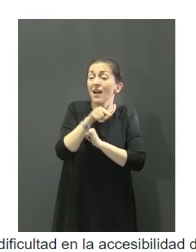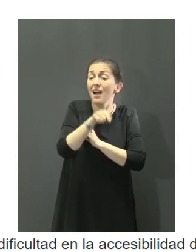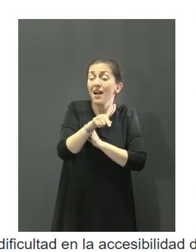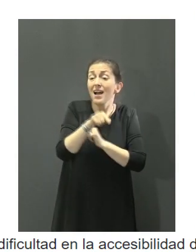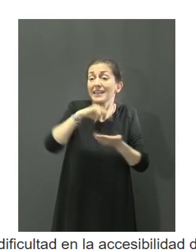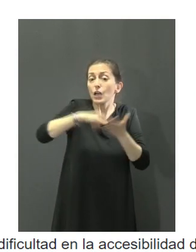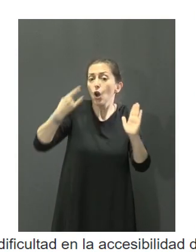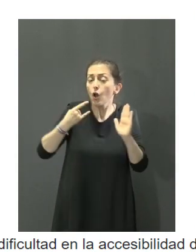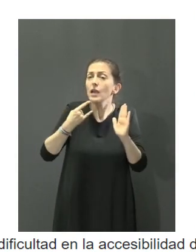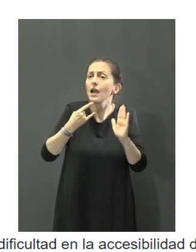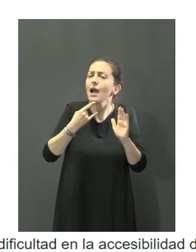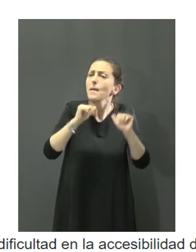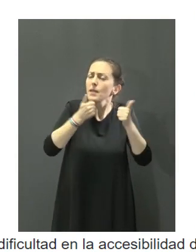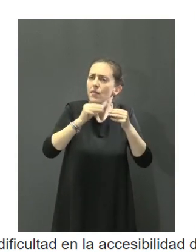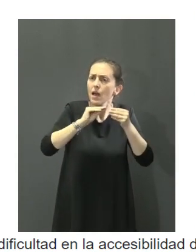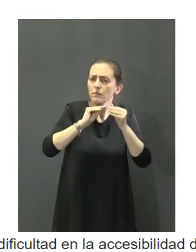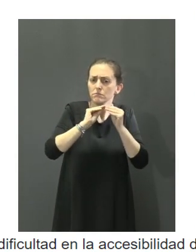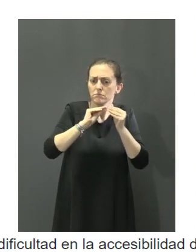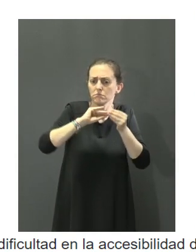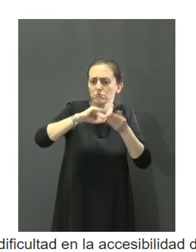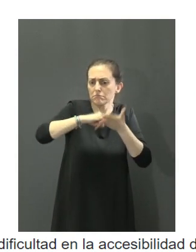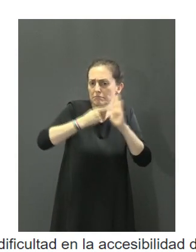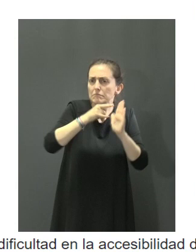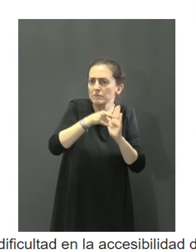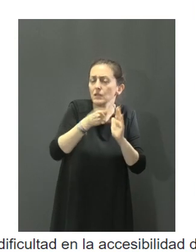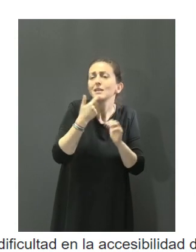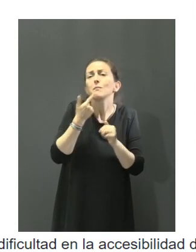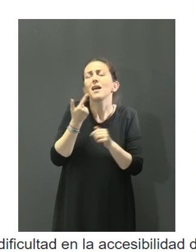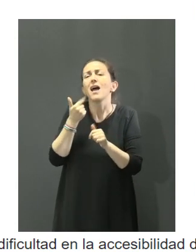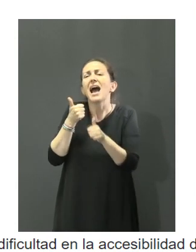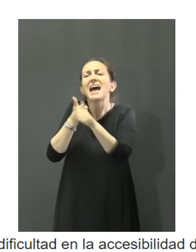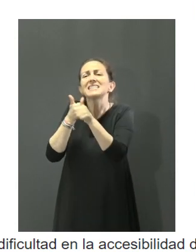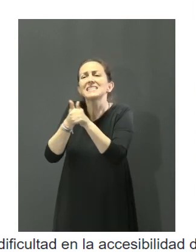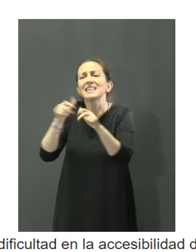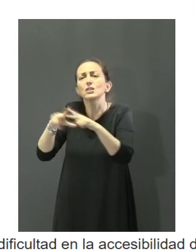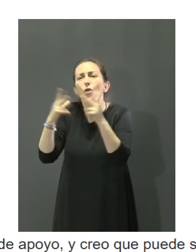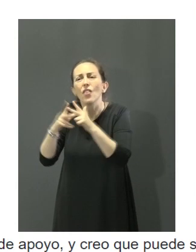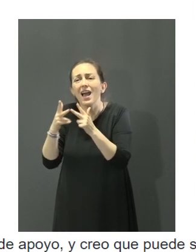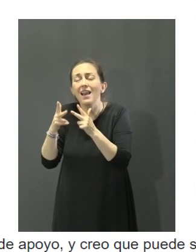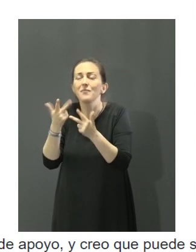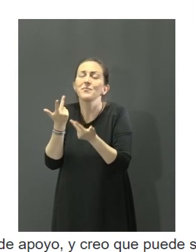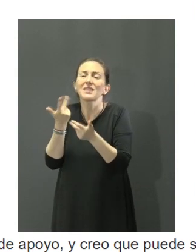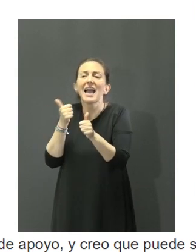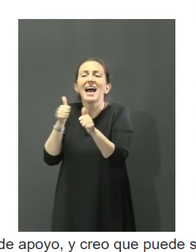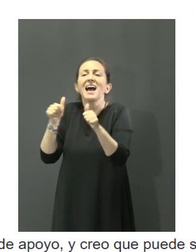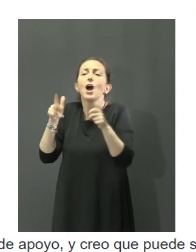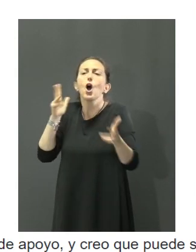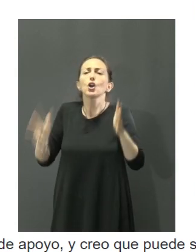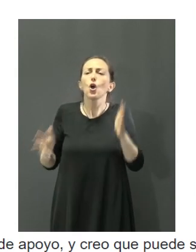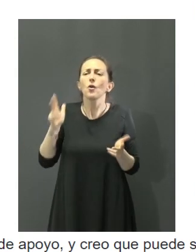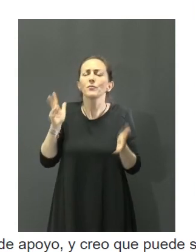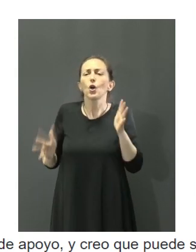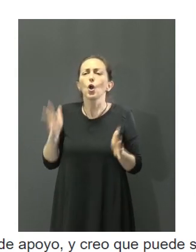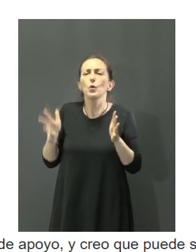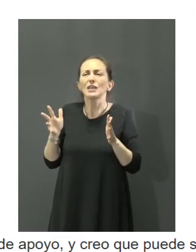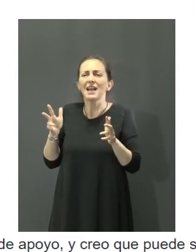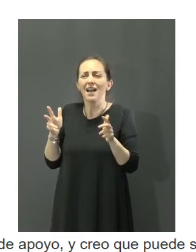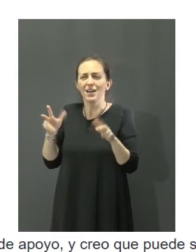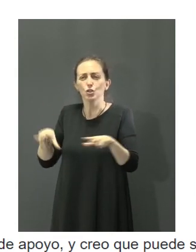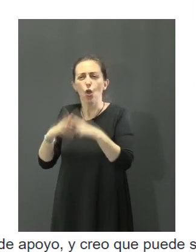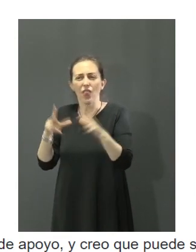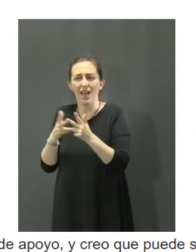está diseñando. Los asistentes sociales, por ejemplo, la robótica social. Yo tuve